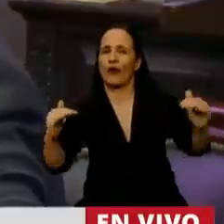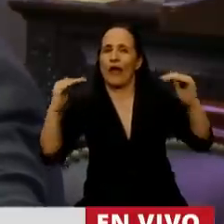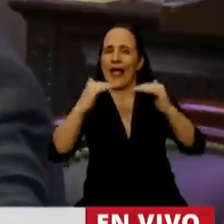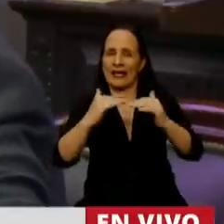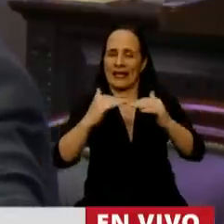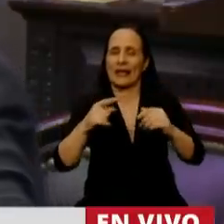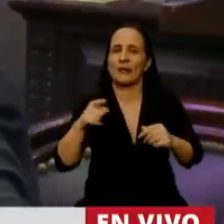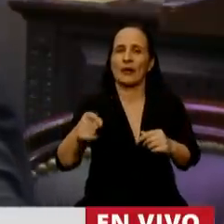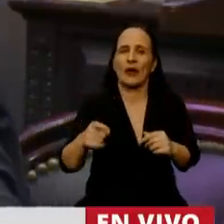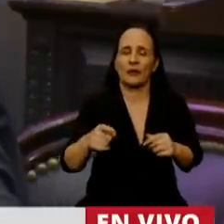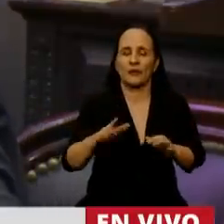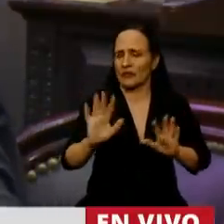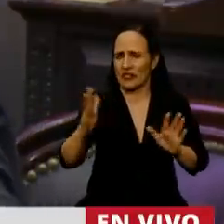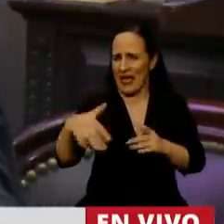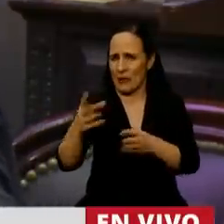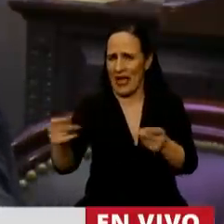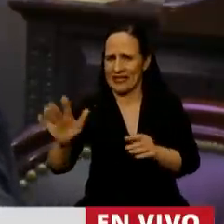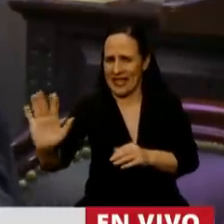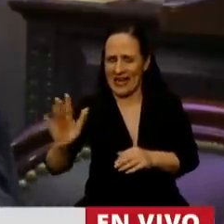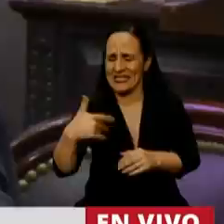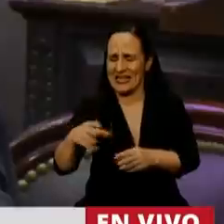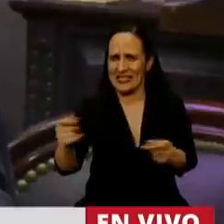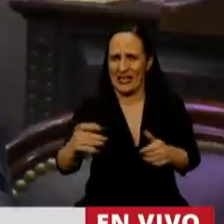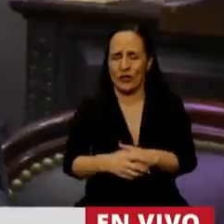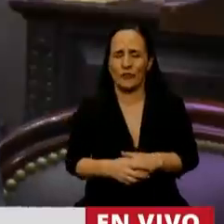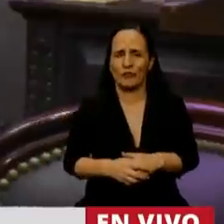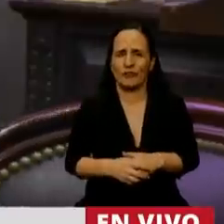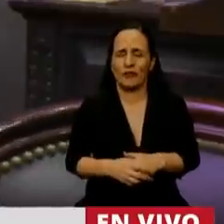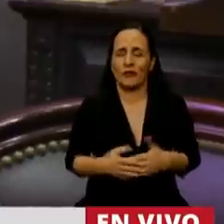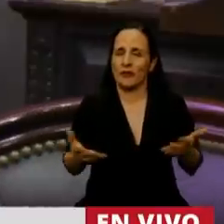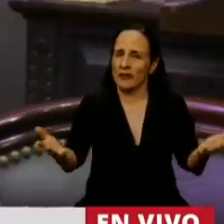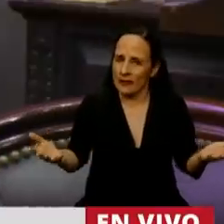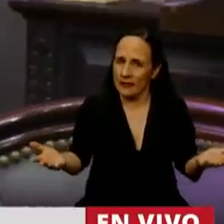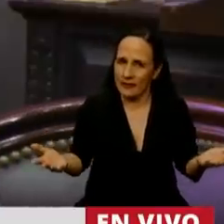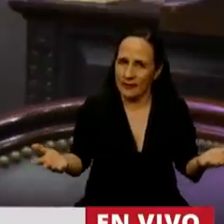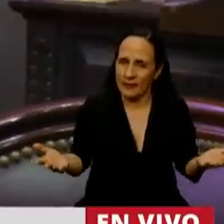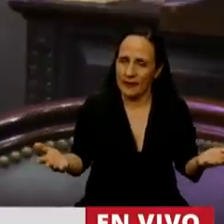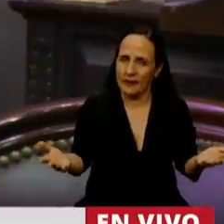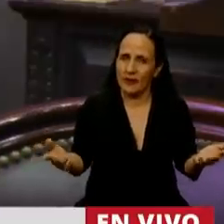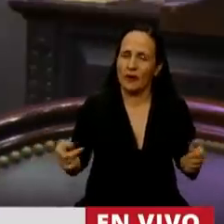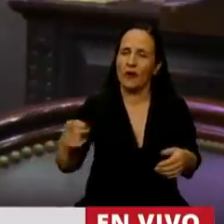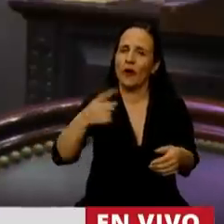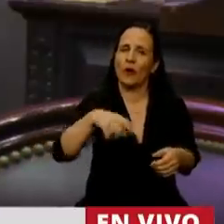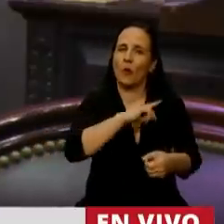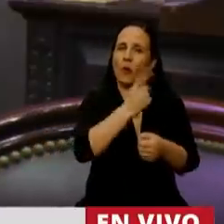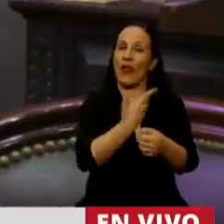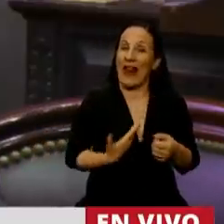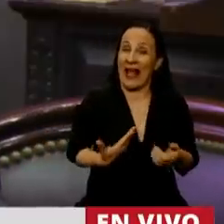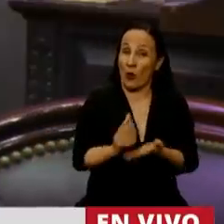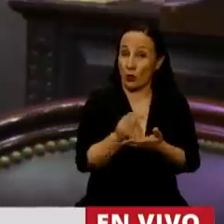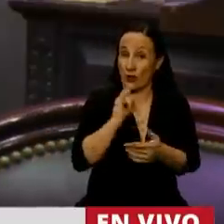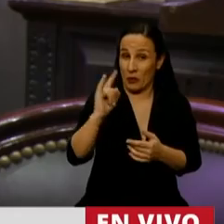diputado inglés hierro déjeme cerrar presidente ya cierro señores manejan el poder ejecutivo